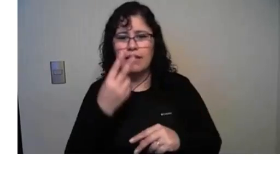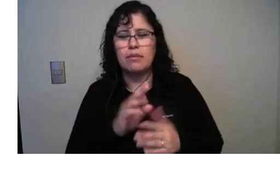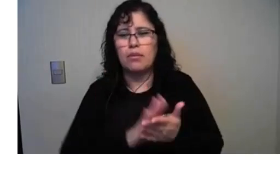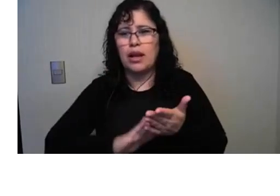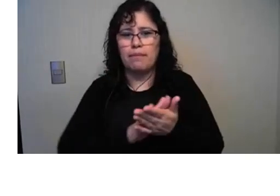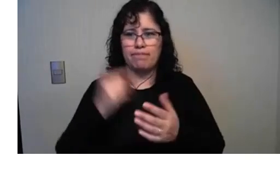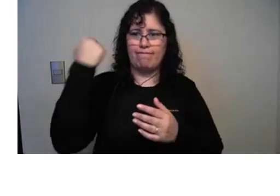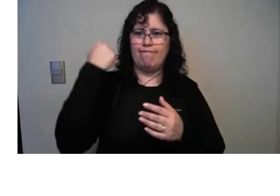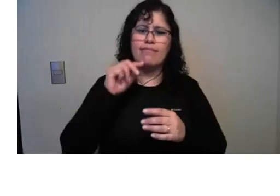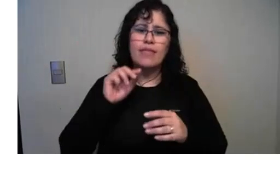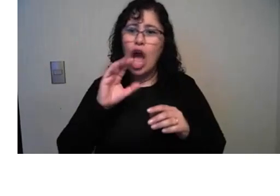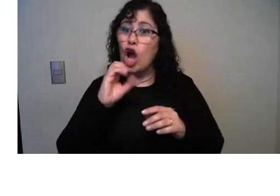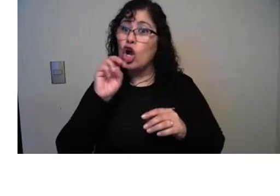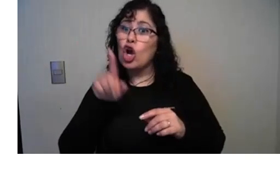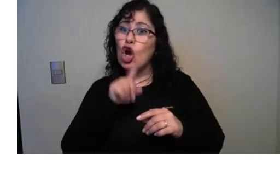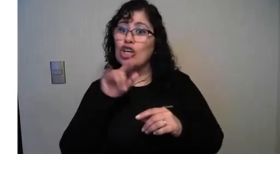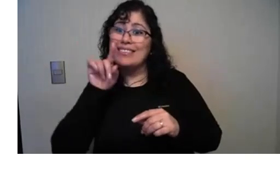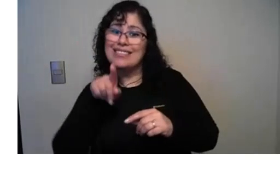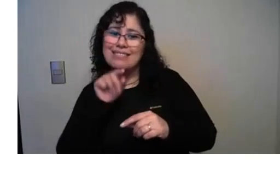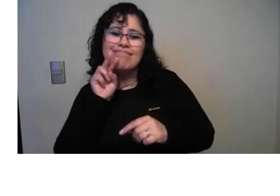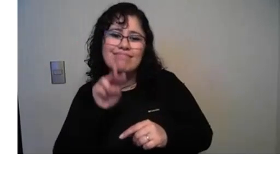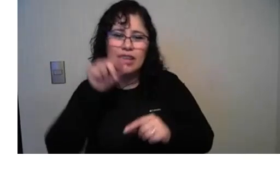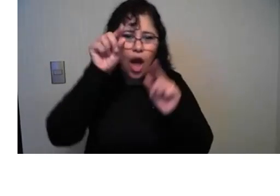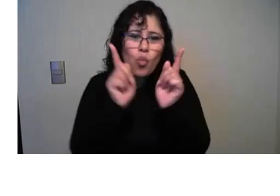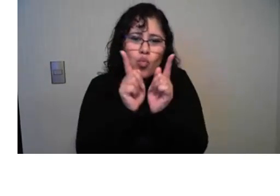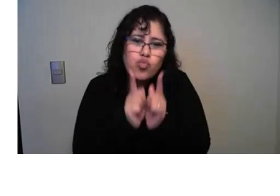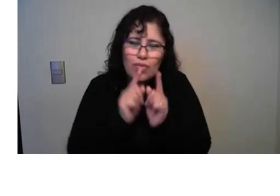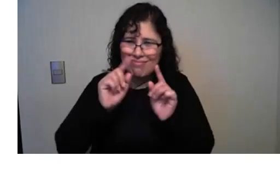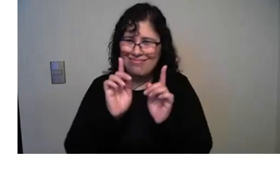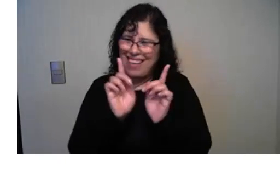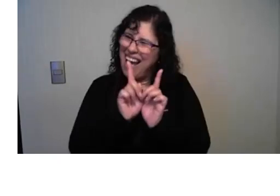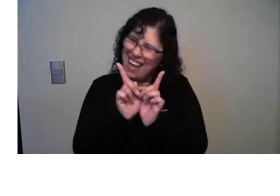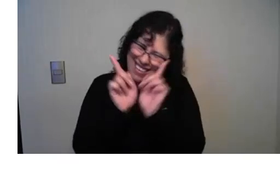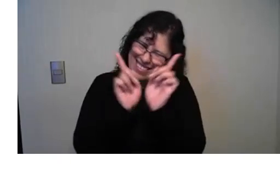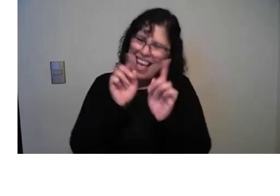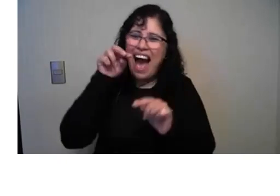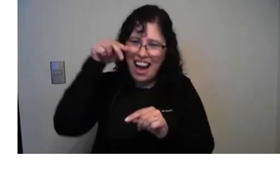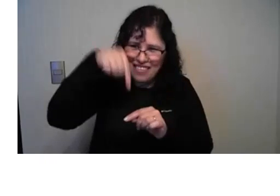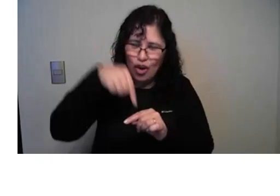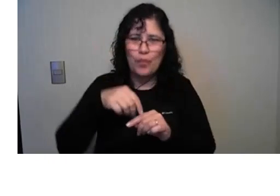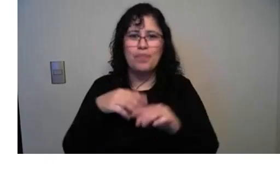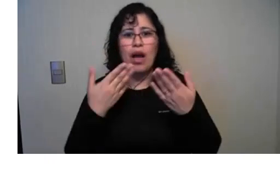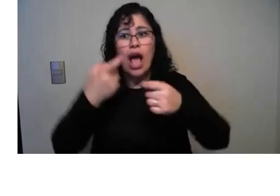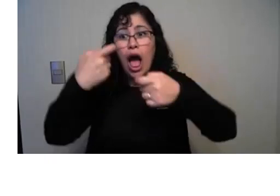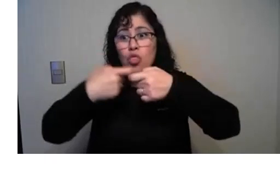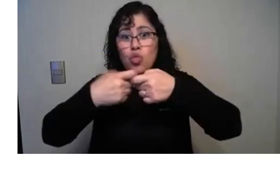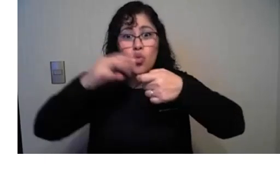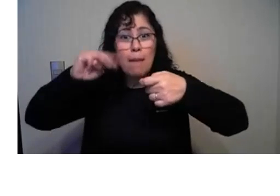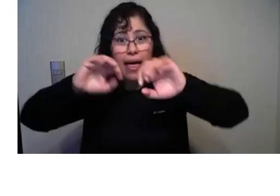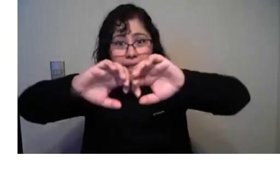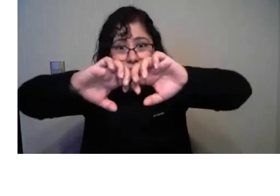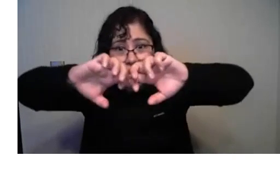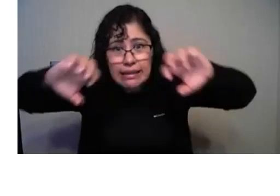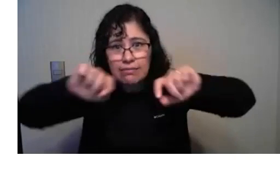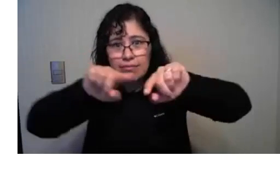coxis, ¿ya? Esto que está aquí es la dura madre, que la abrieron, la disecaron, y